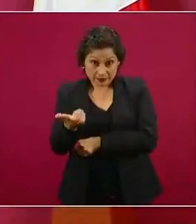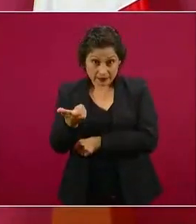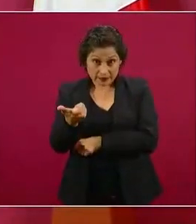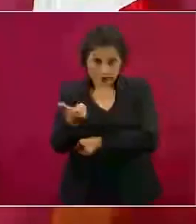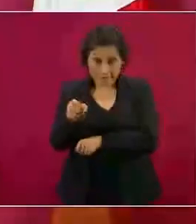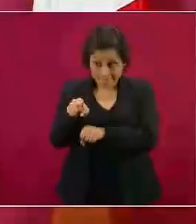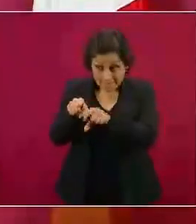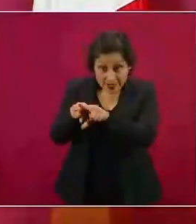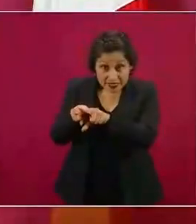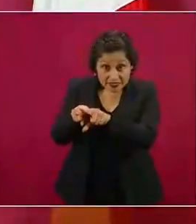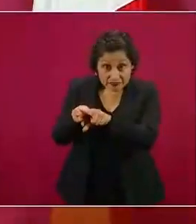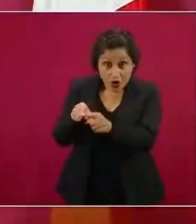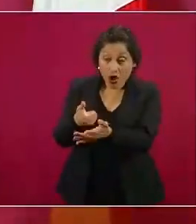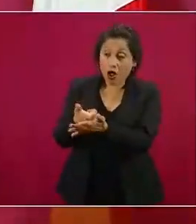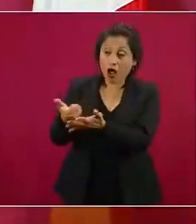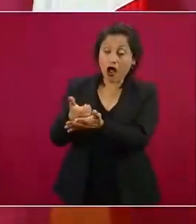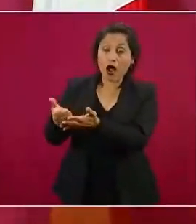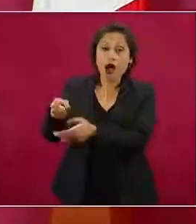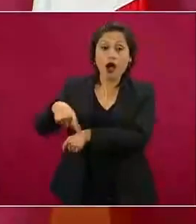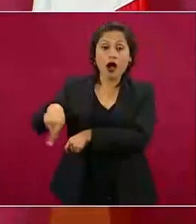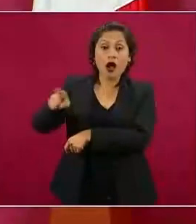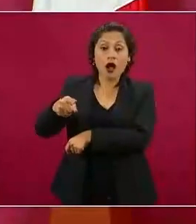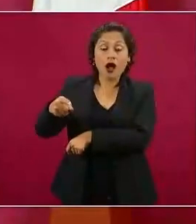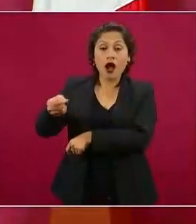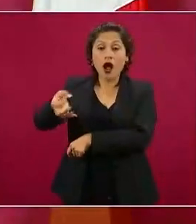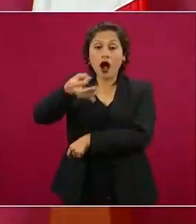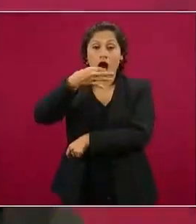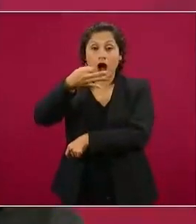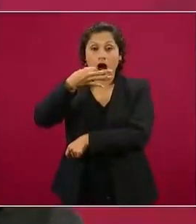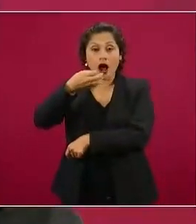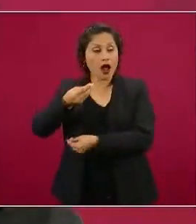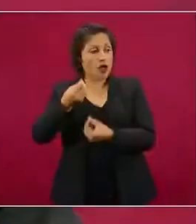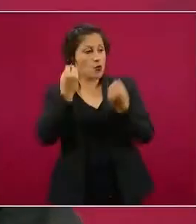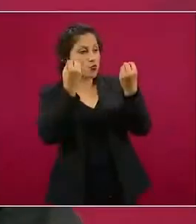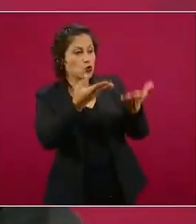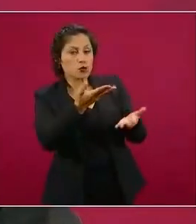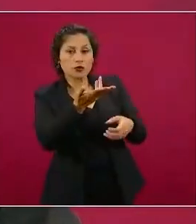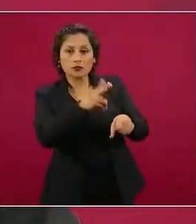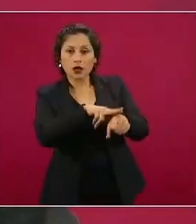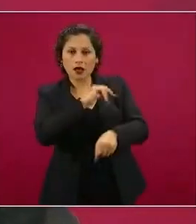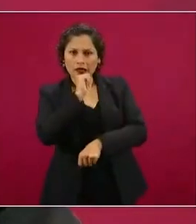y que no se abasteciera a los hospitales?